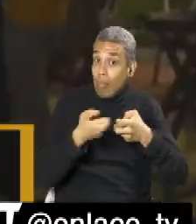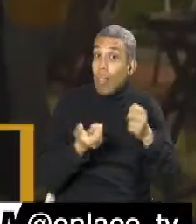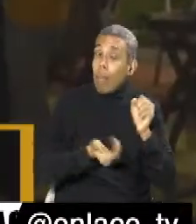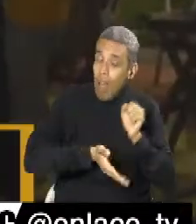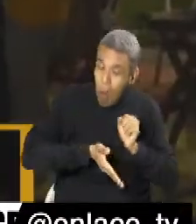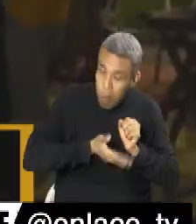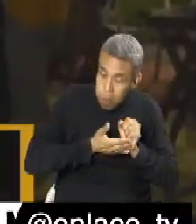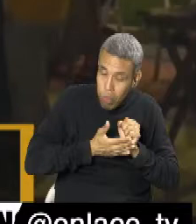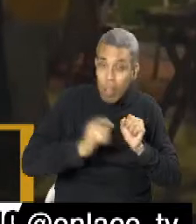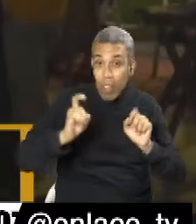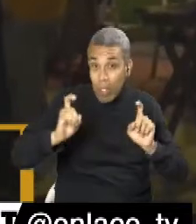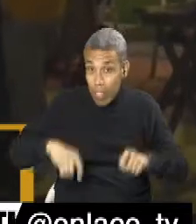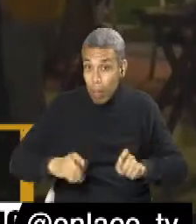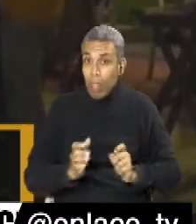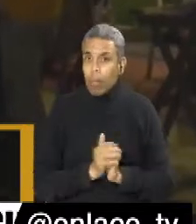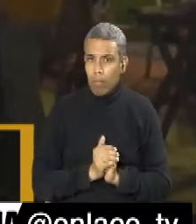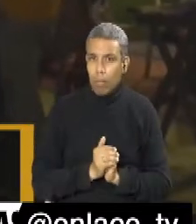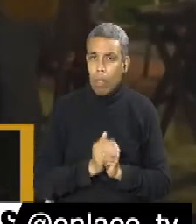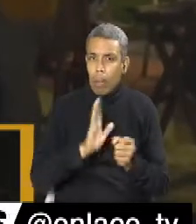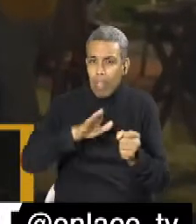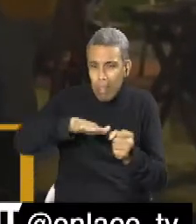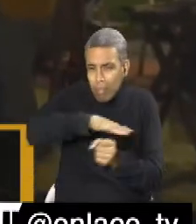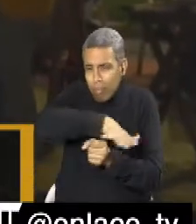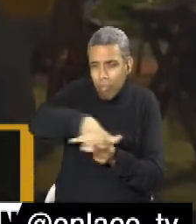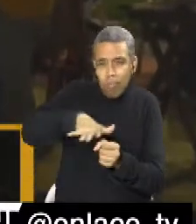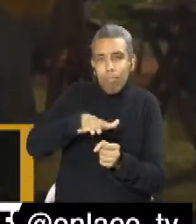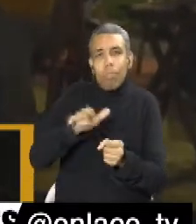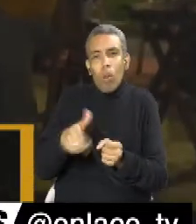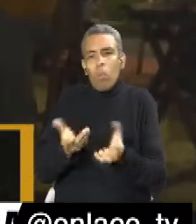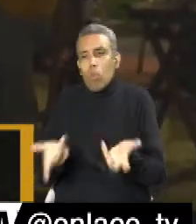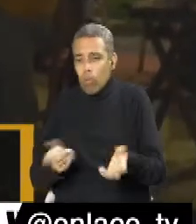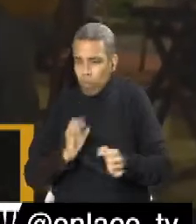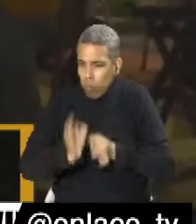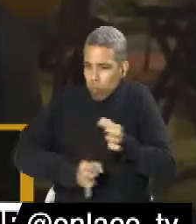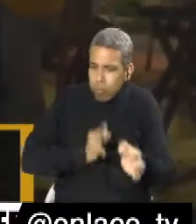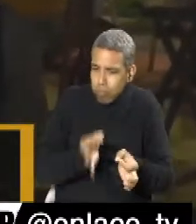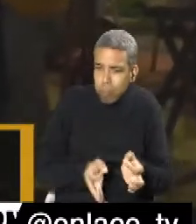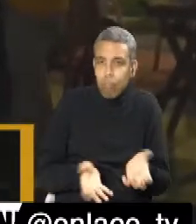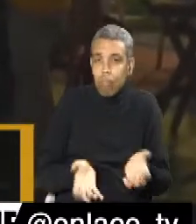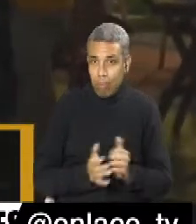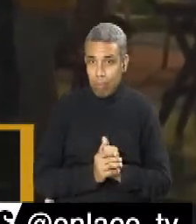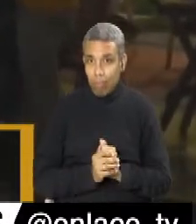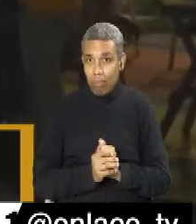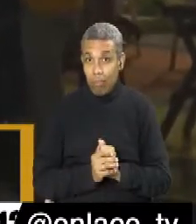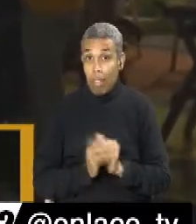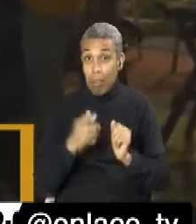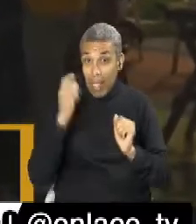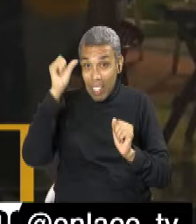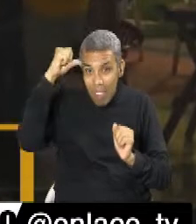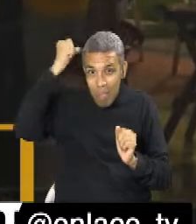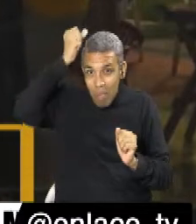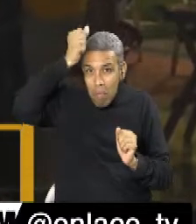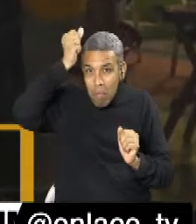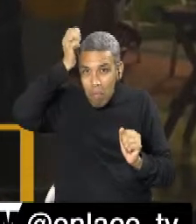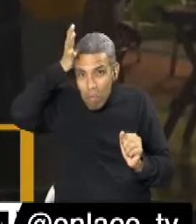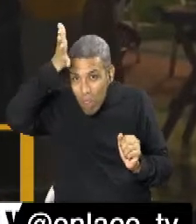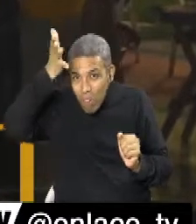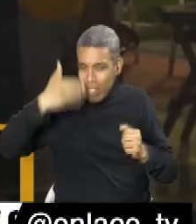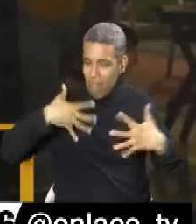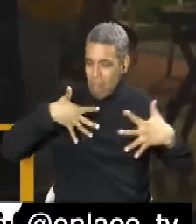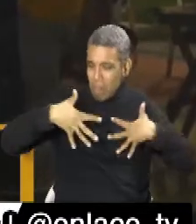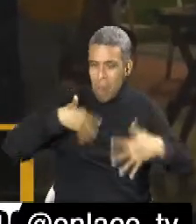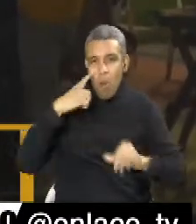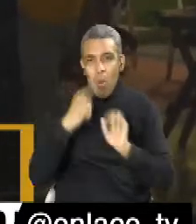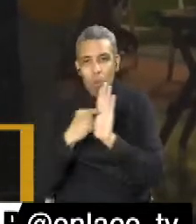que ver con la temática ambiental. Y sobre todo, pues estamos utilizando lo que es la parte lúdica, y por eso estamos trabajando con las